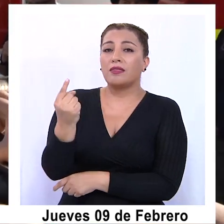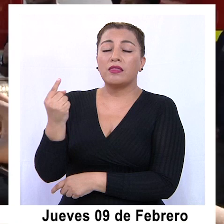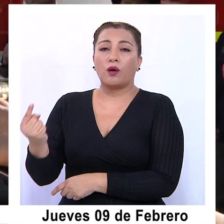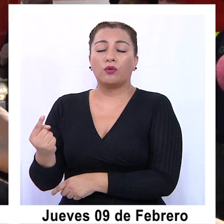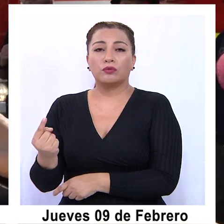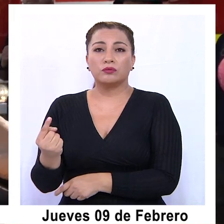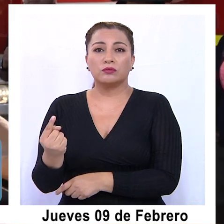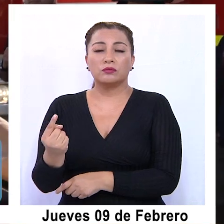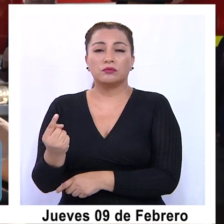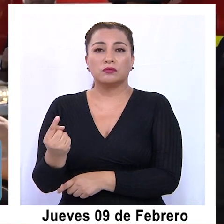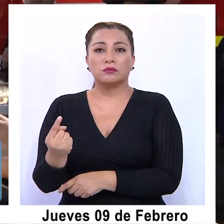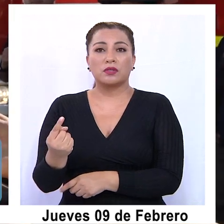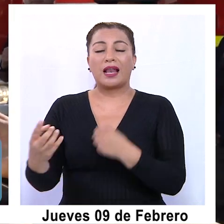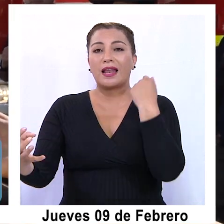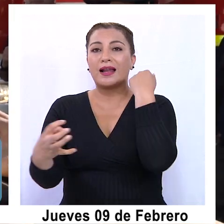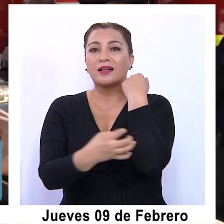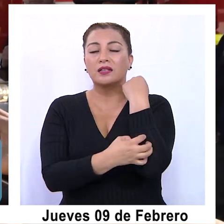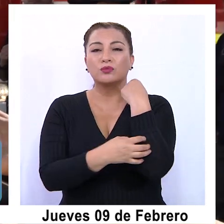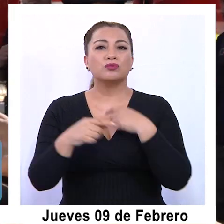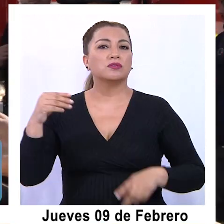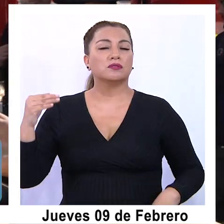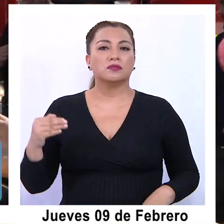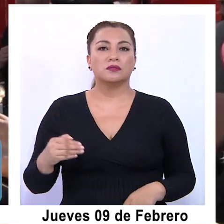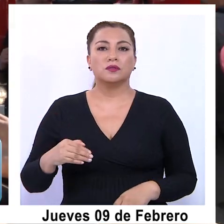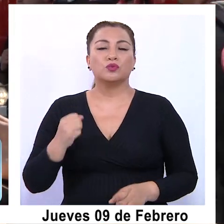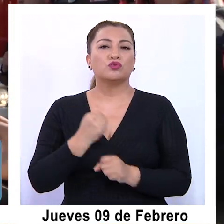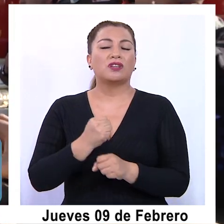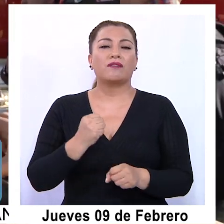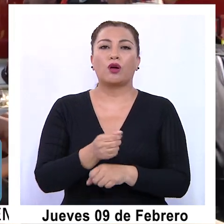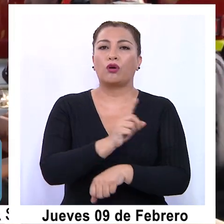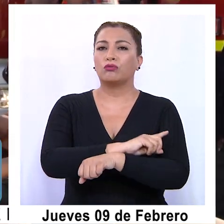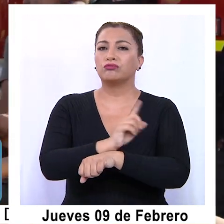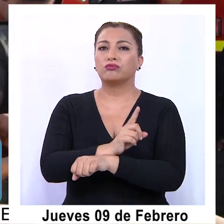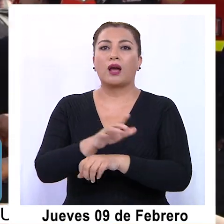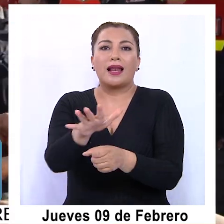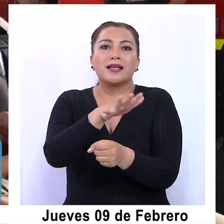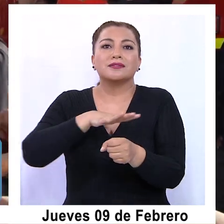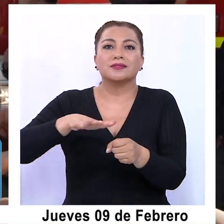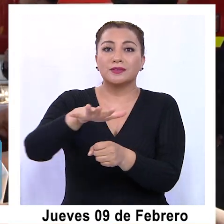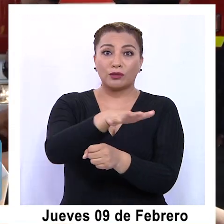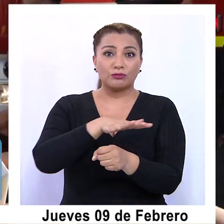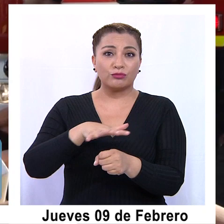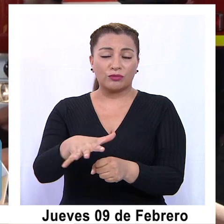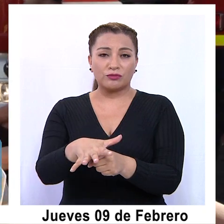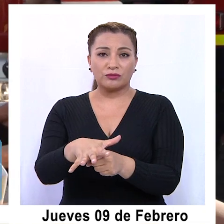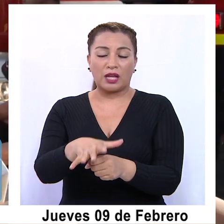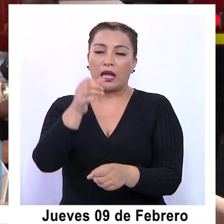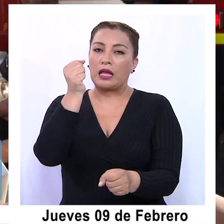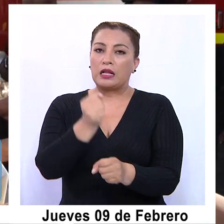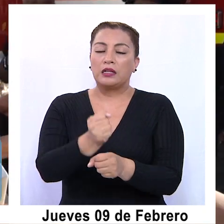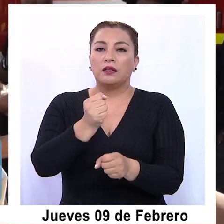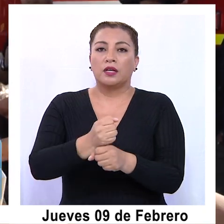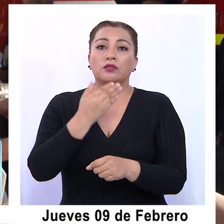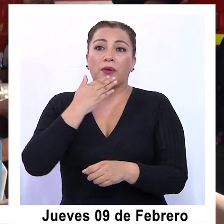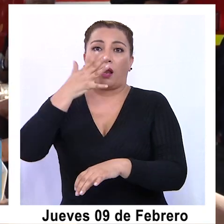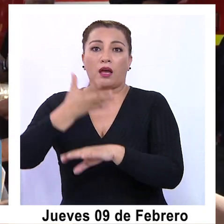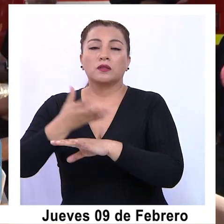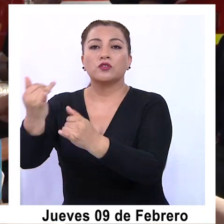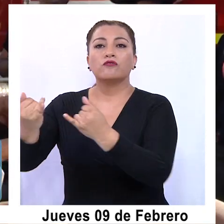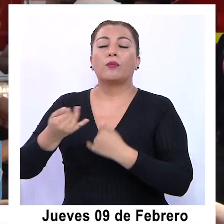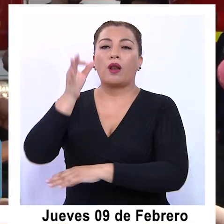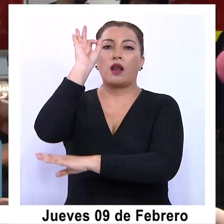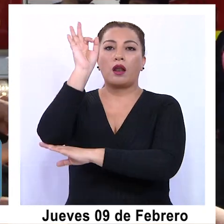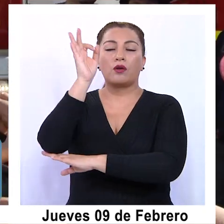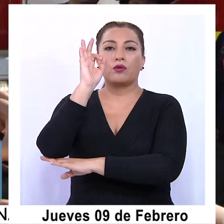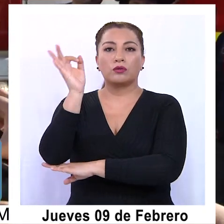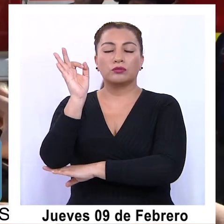llegar a la región, es un trabajo inmediato. La situación en este minuto y de acuerdo al trabajo y a la información y a la reunión que